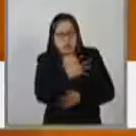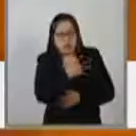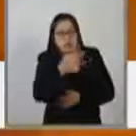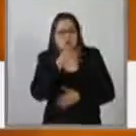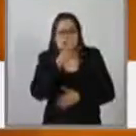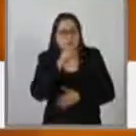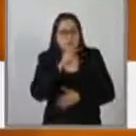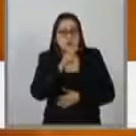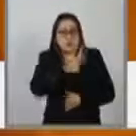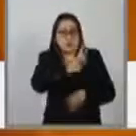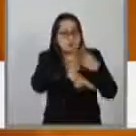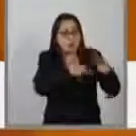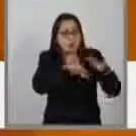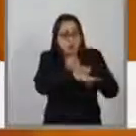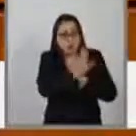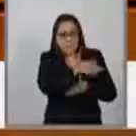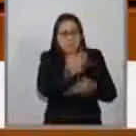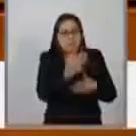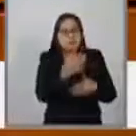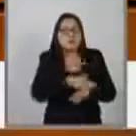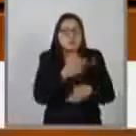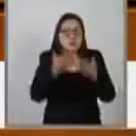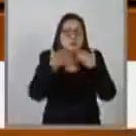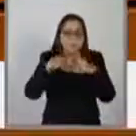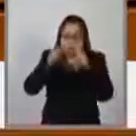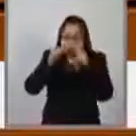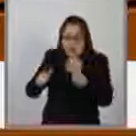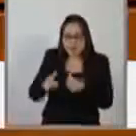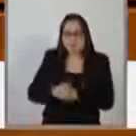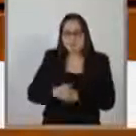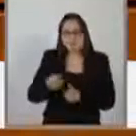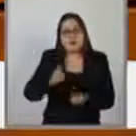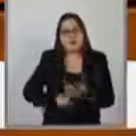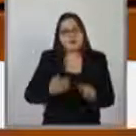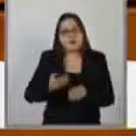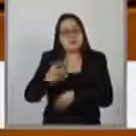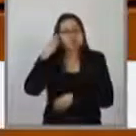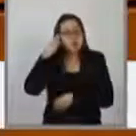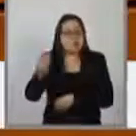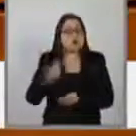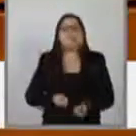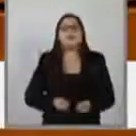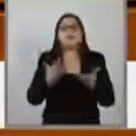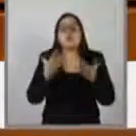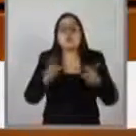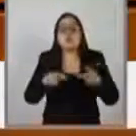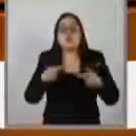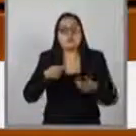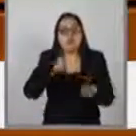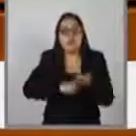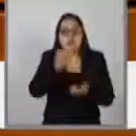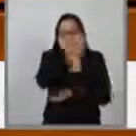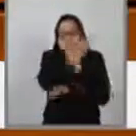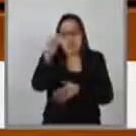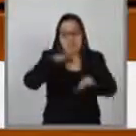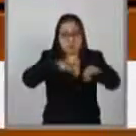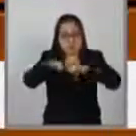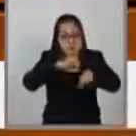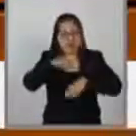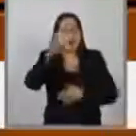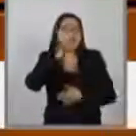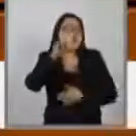estancias porque no pueden atenderlos. En el estado de Colima tenemos población que se dedica al campo,